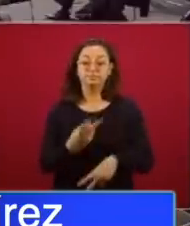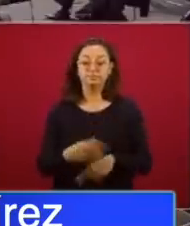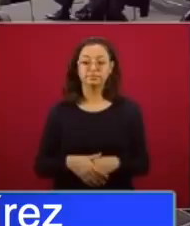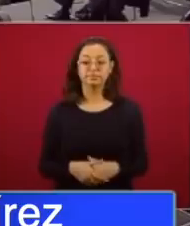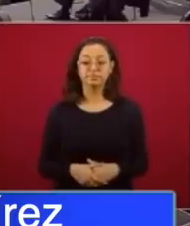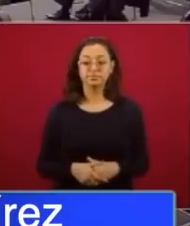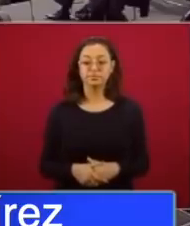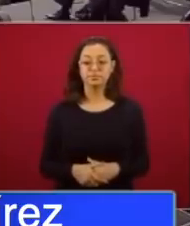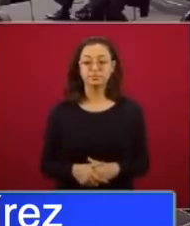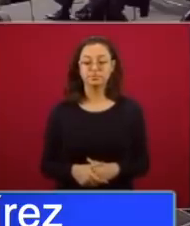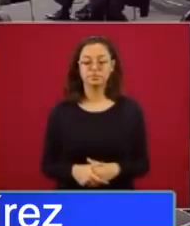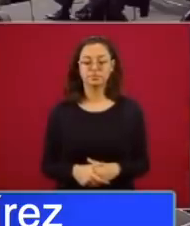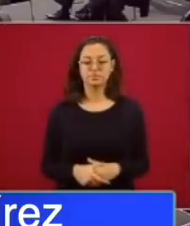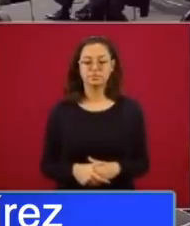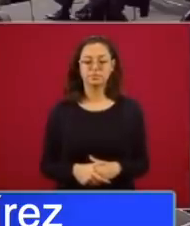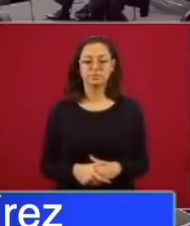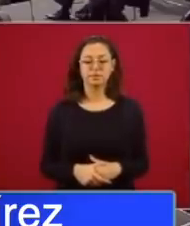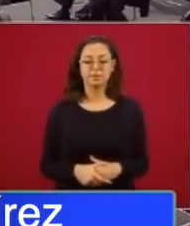para